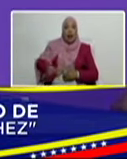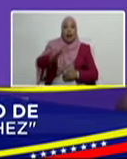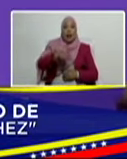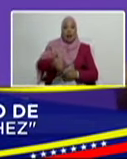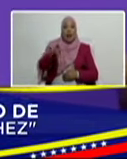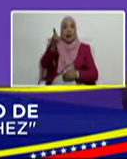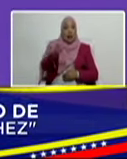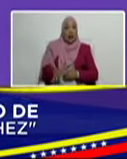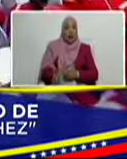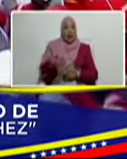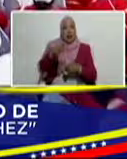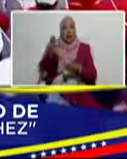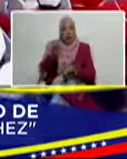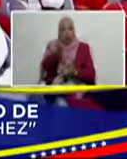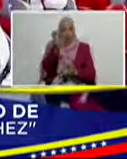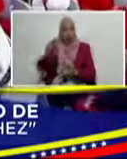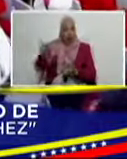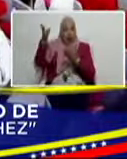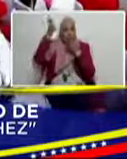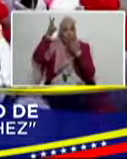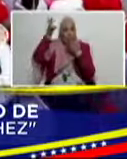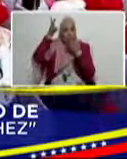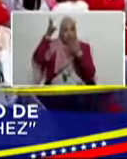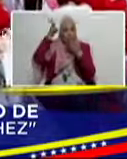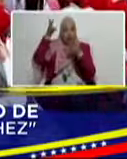tierra Caribe.